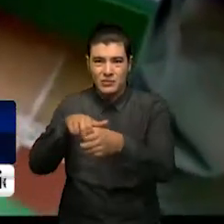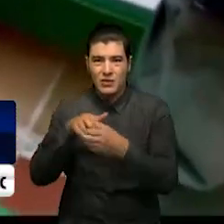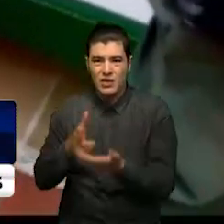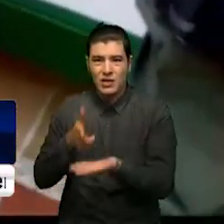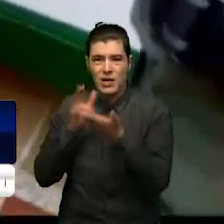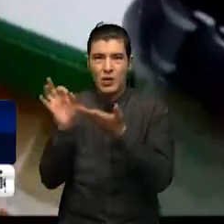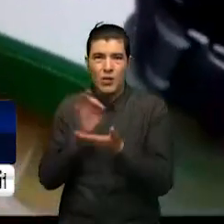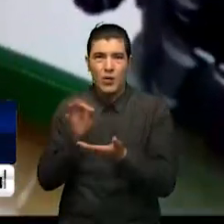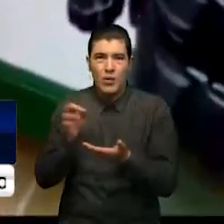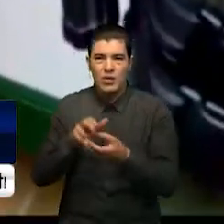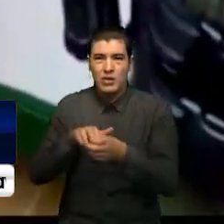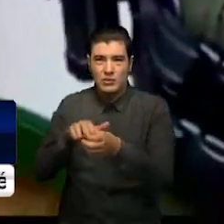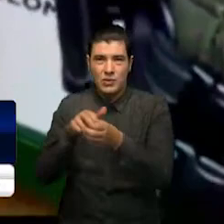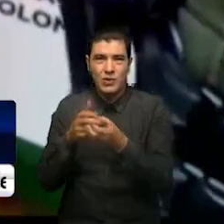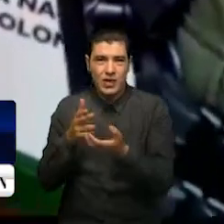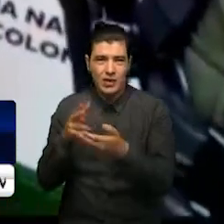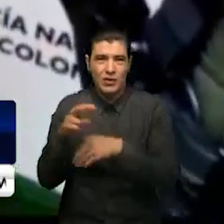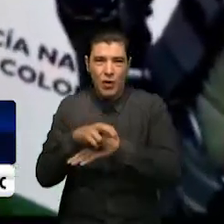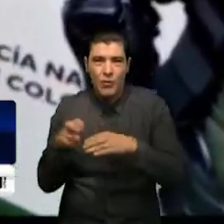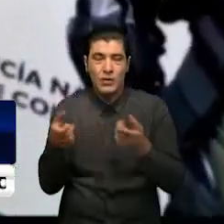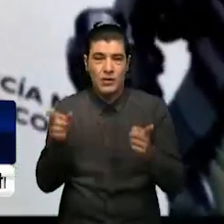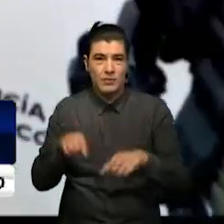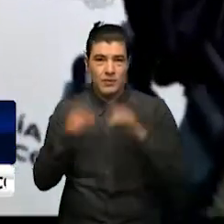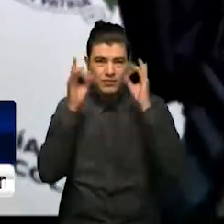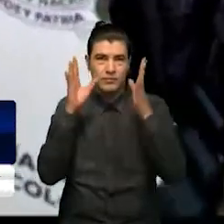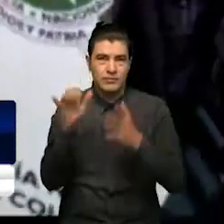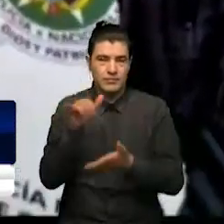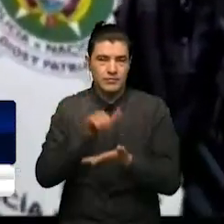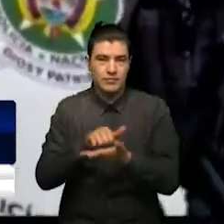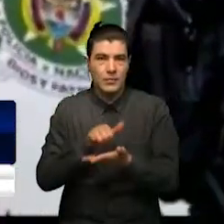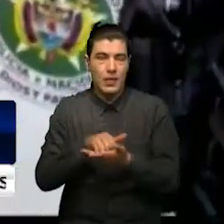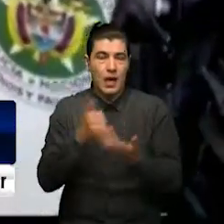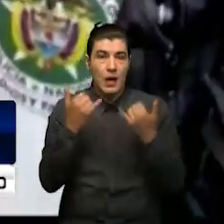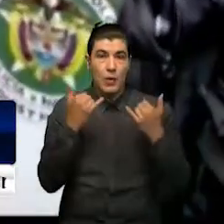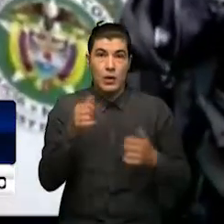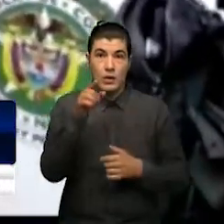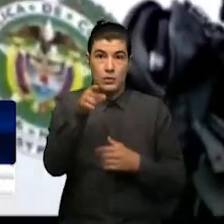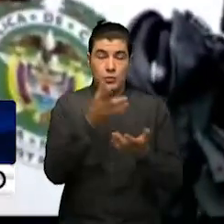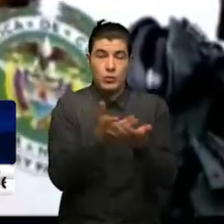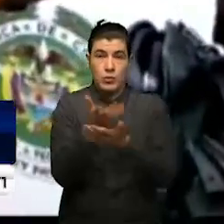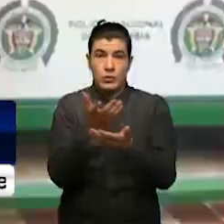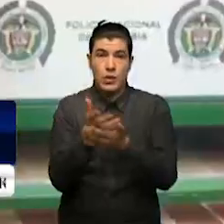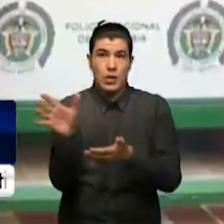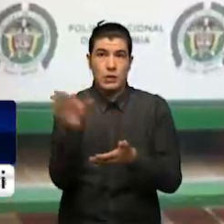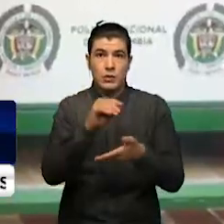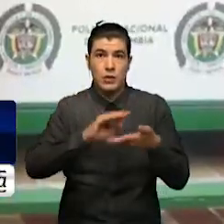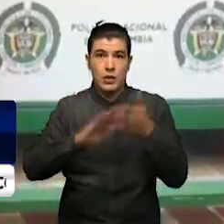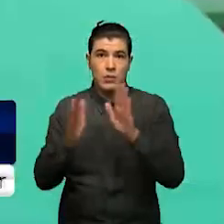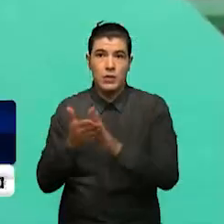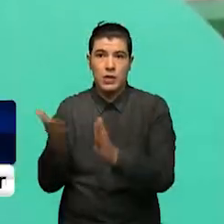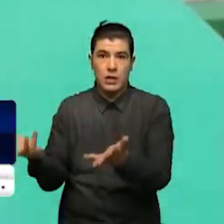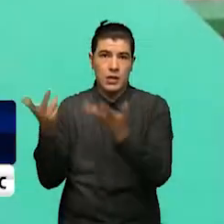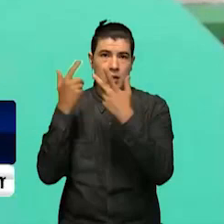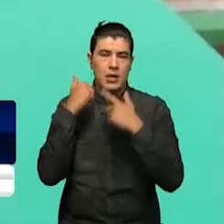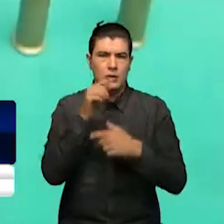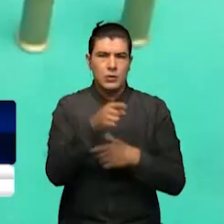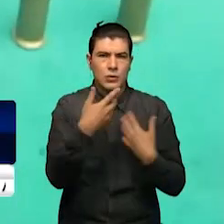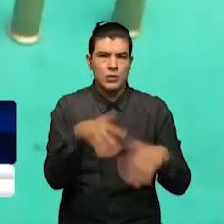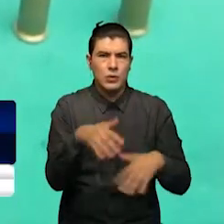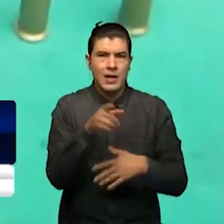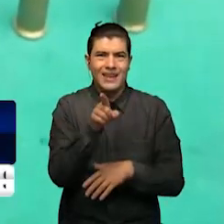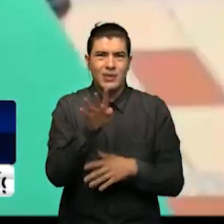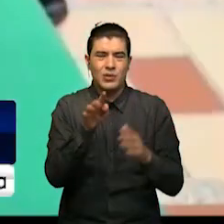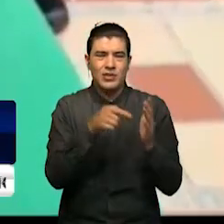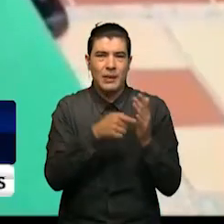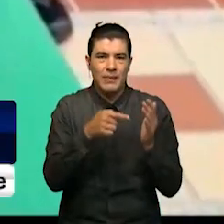o municiones y por hurto calificado. Las líneas de la policía reportaron la recepción de 14.053